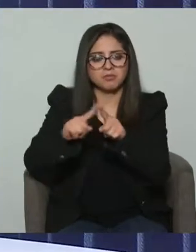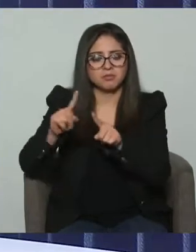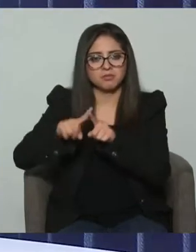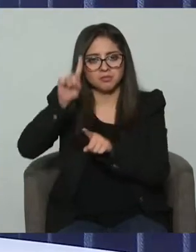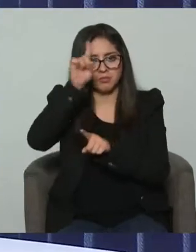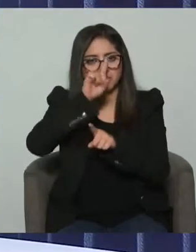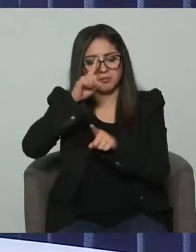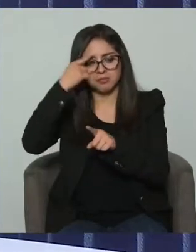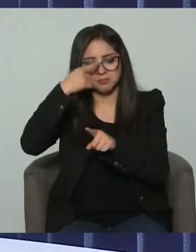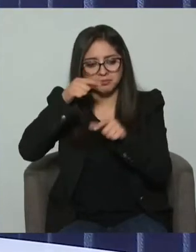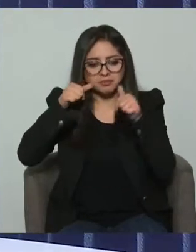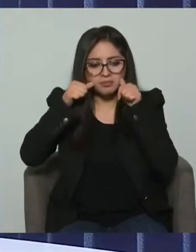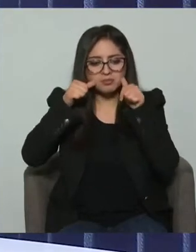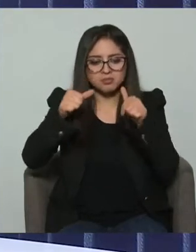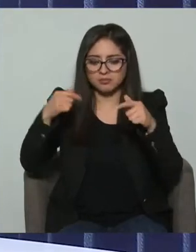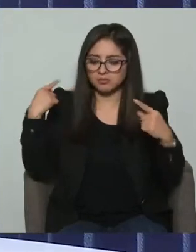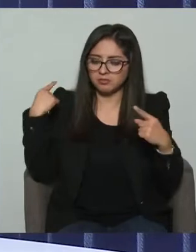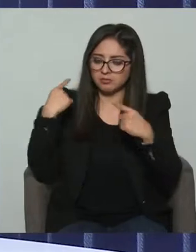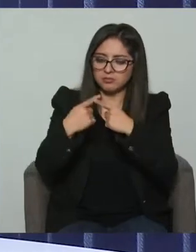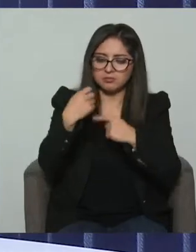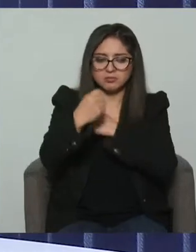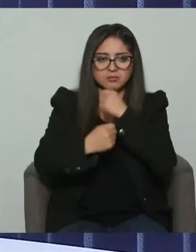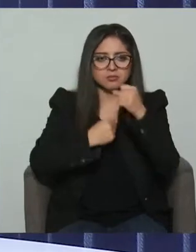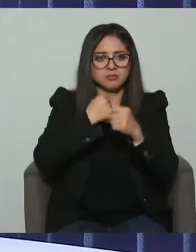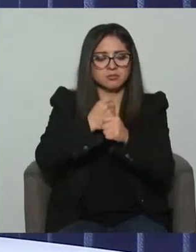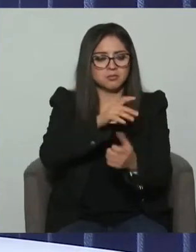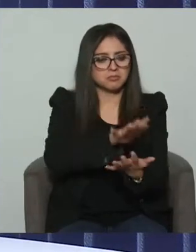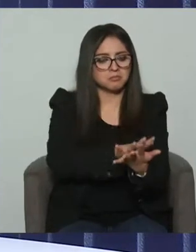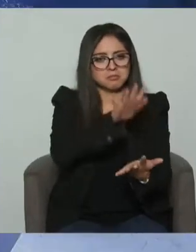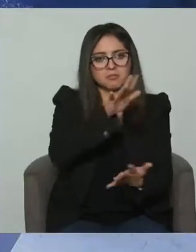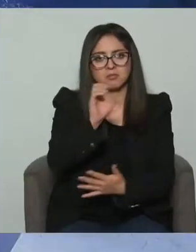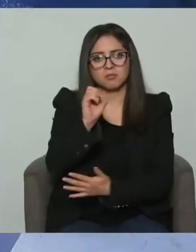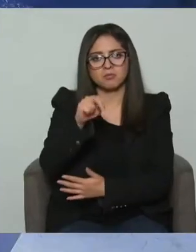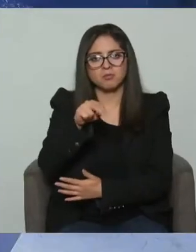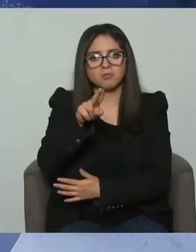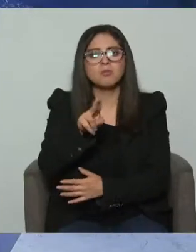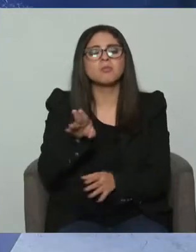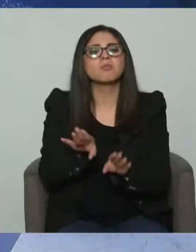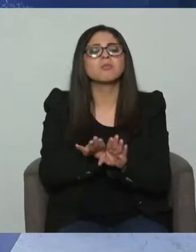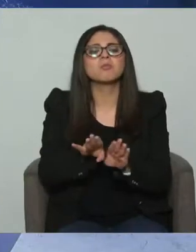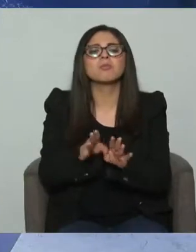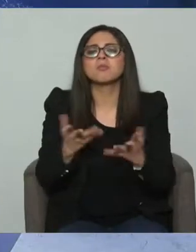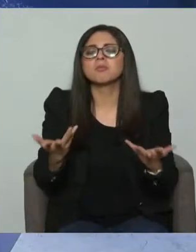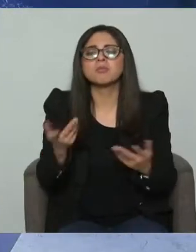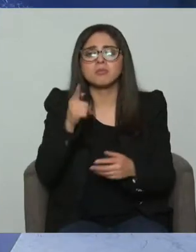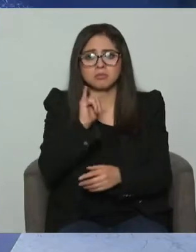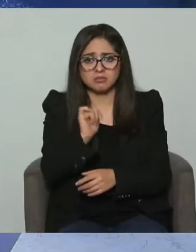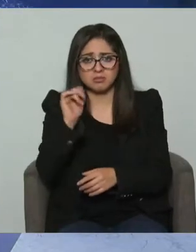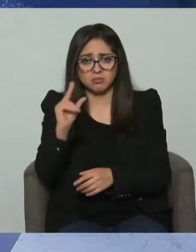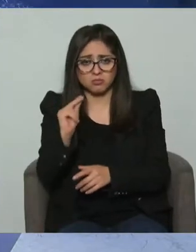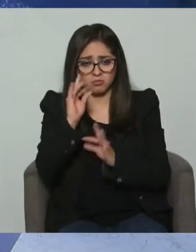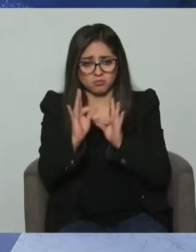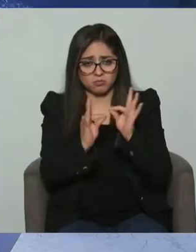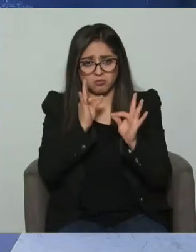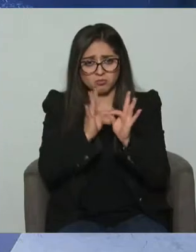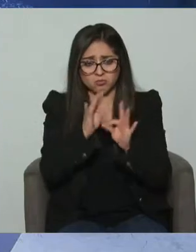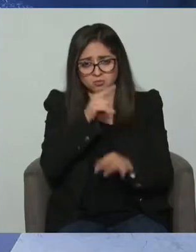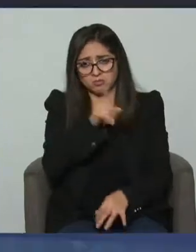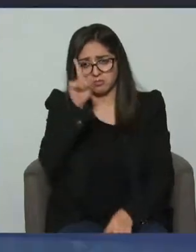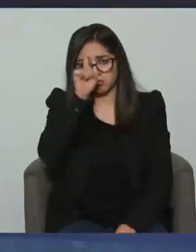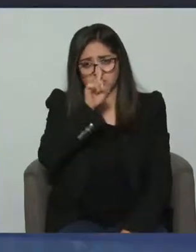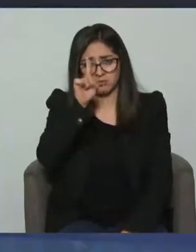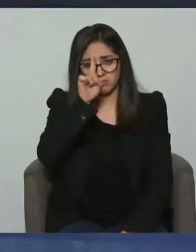a su infancia, particularmente de Naciones Unidas. ¿Cómo van esas recomendaciones y si se cumplieron o no esas recomendaciones?